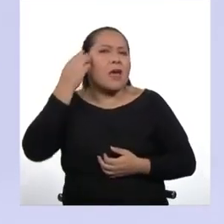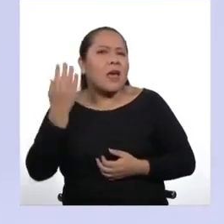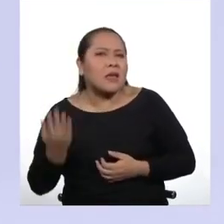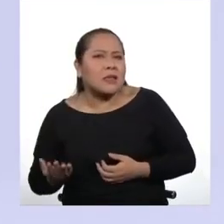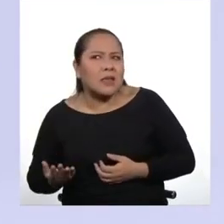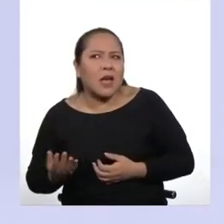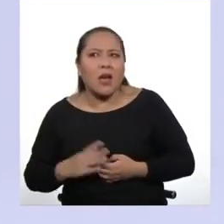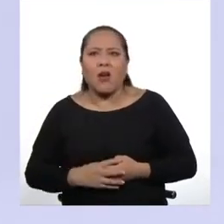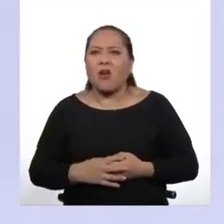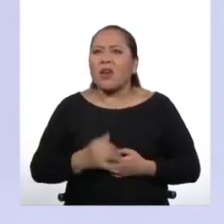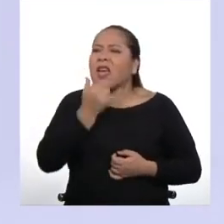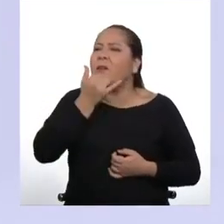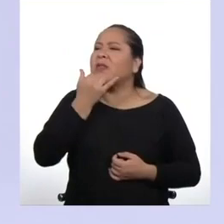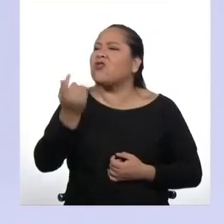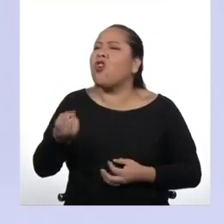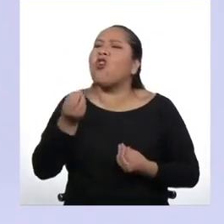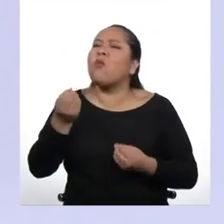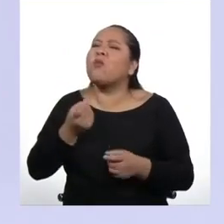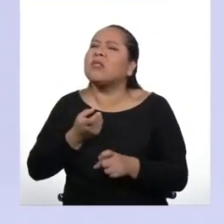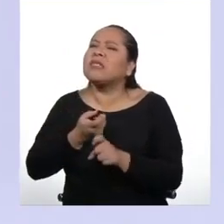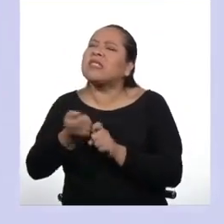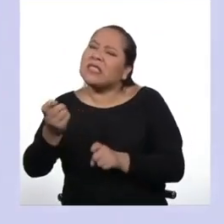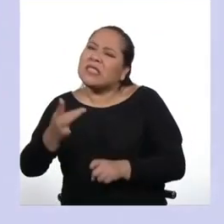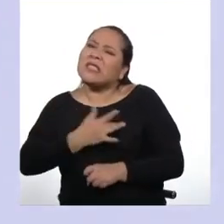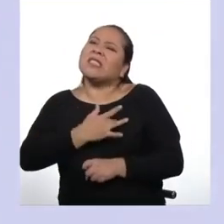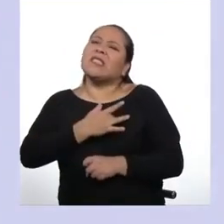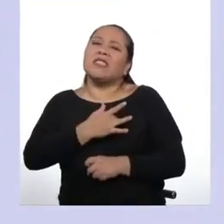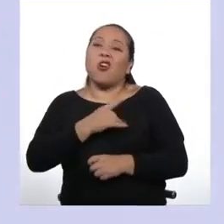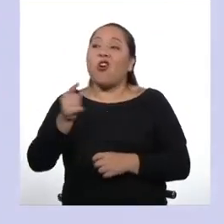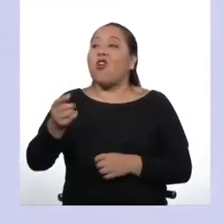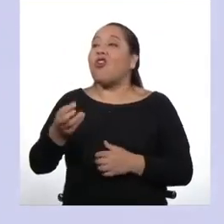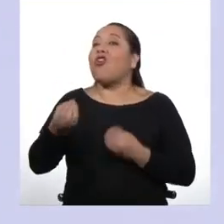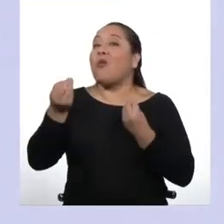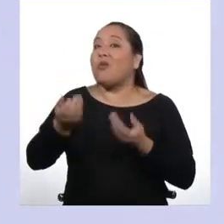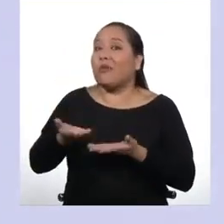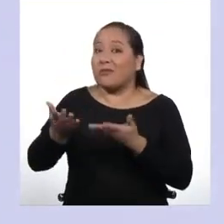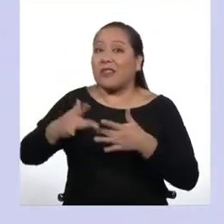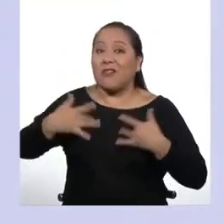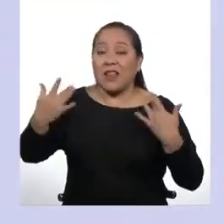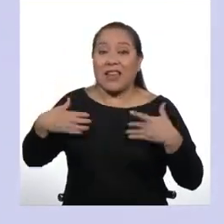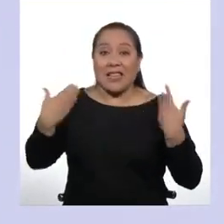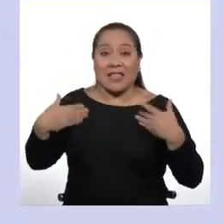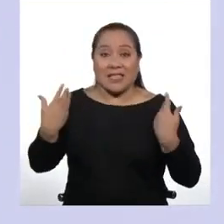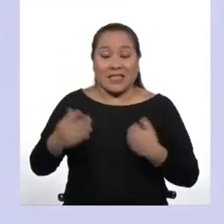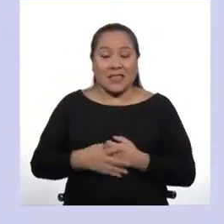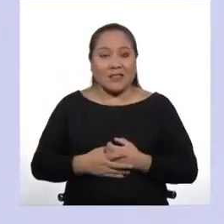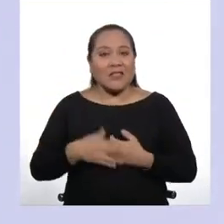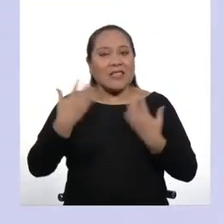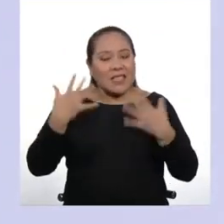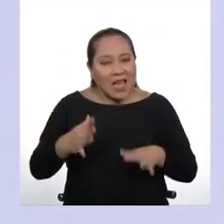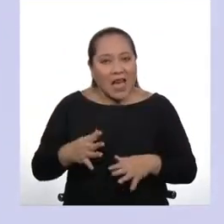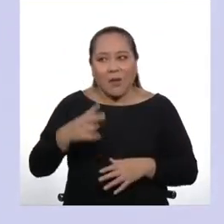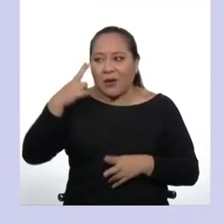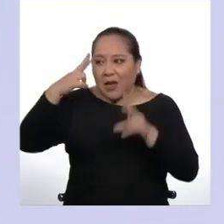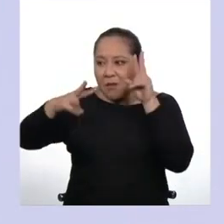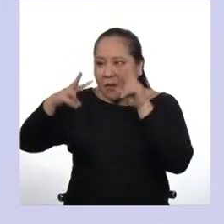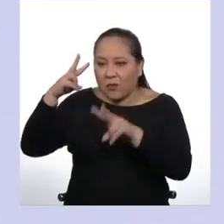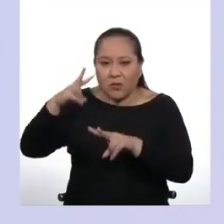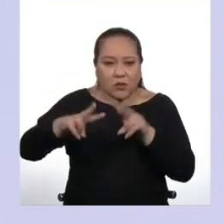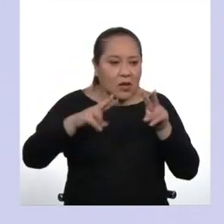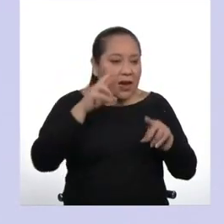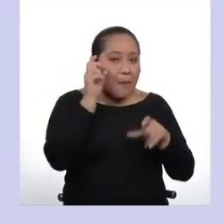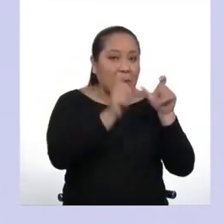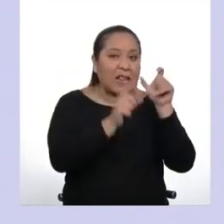qué es lo que le afecta o le hace feliz. Especialmente porque ya vimos que las personas reaccionan